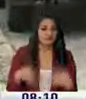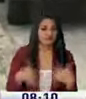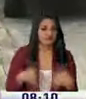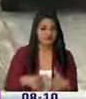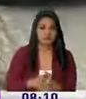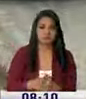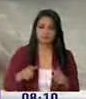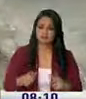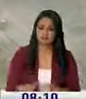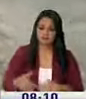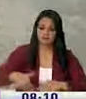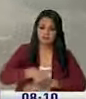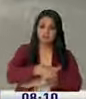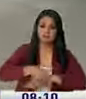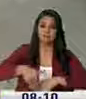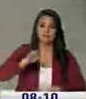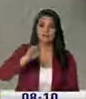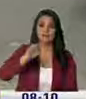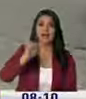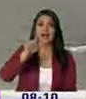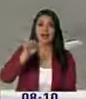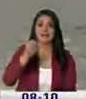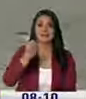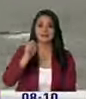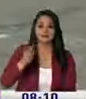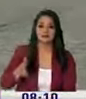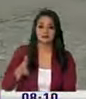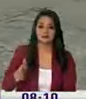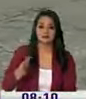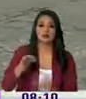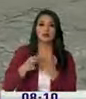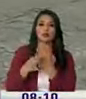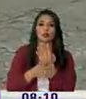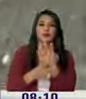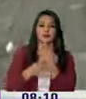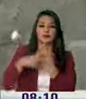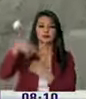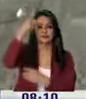El hueco está ubicado entre las calles de Las Algas y de Las Frutillas, en el norte de la